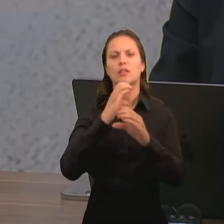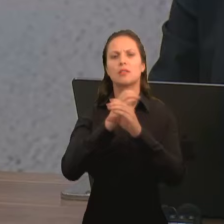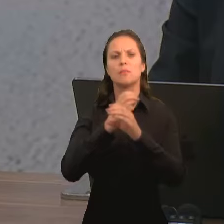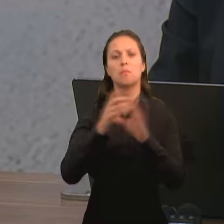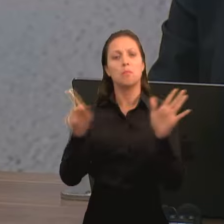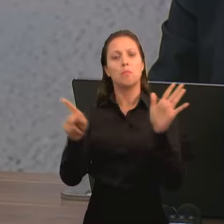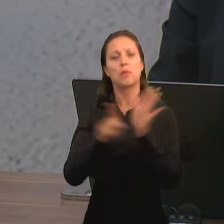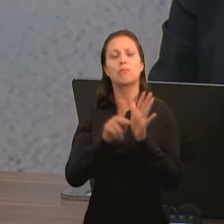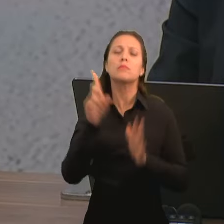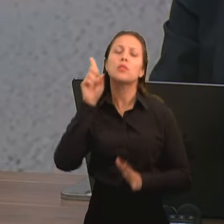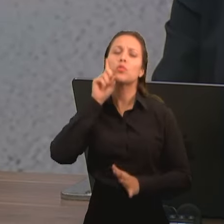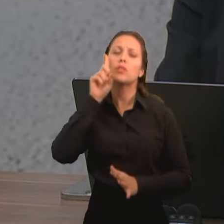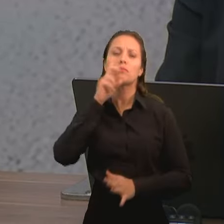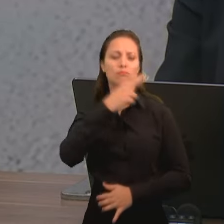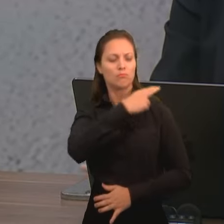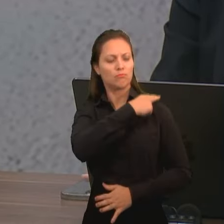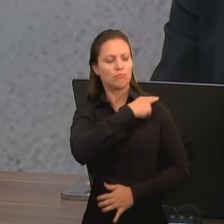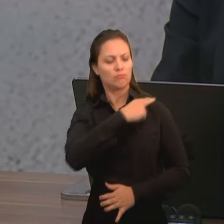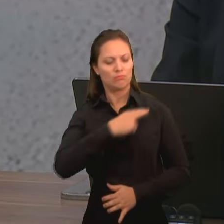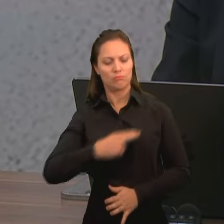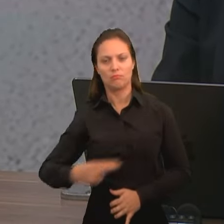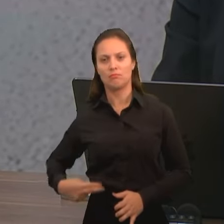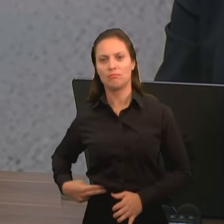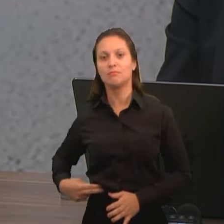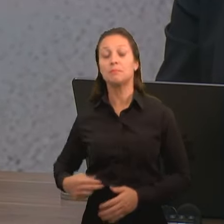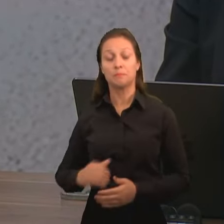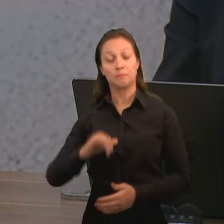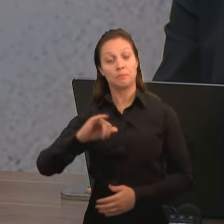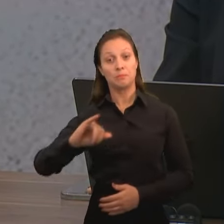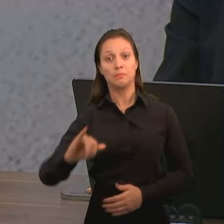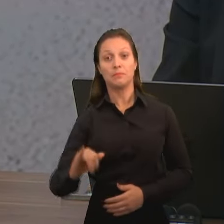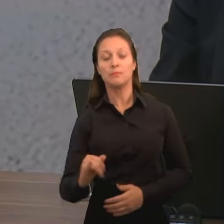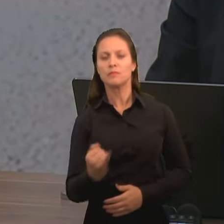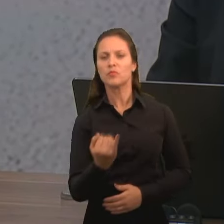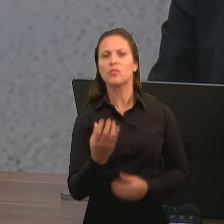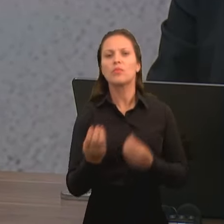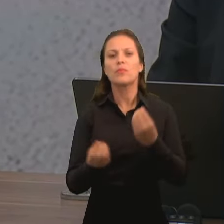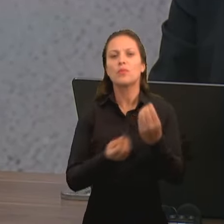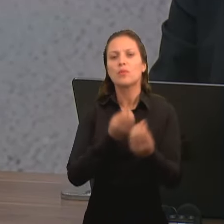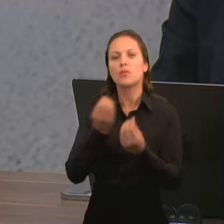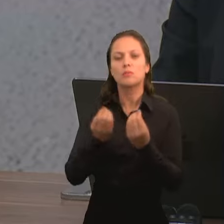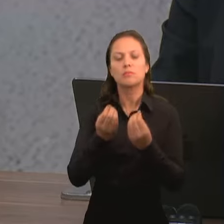Ingeniería Eléctrica de la Universidad de Harvard.